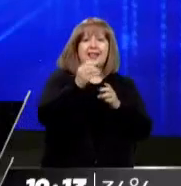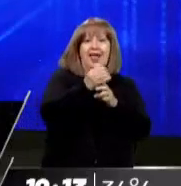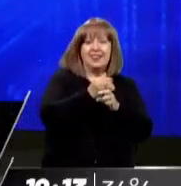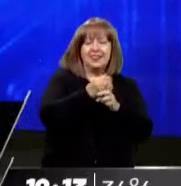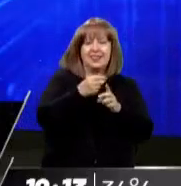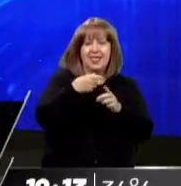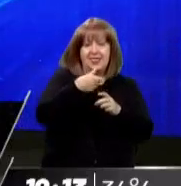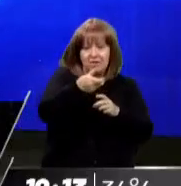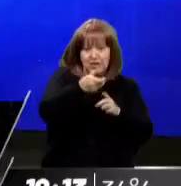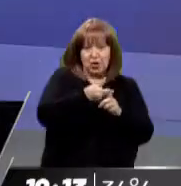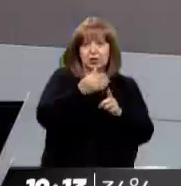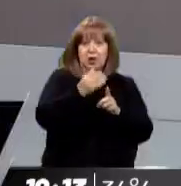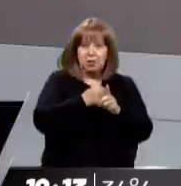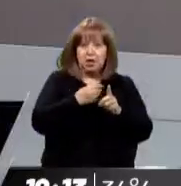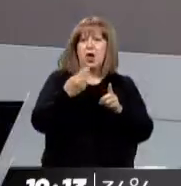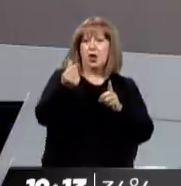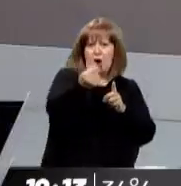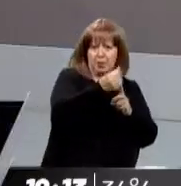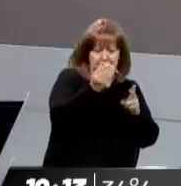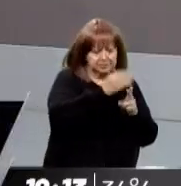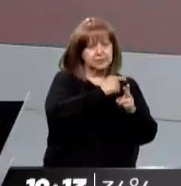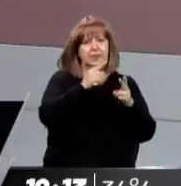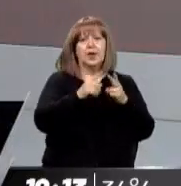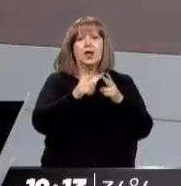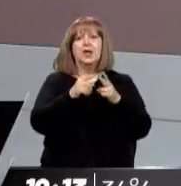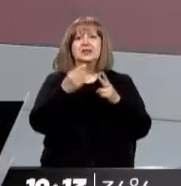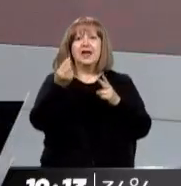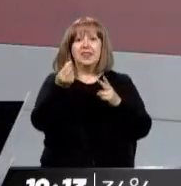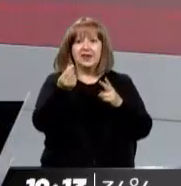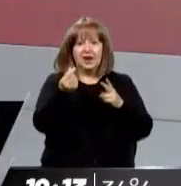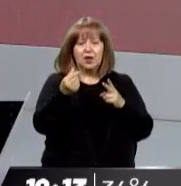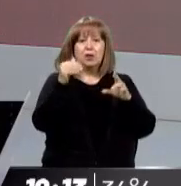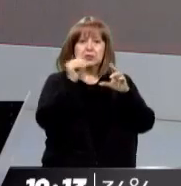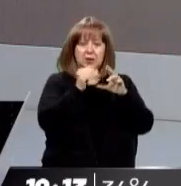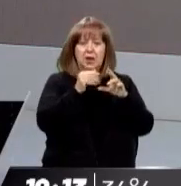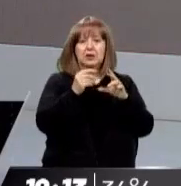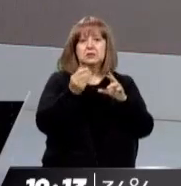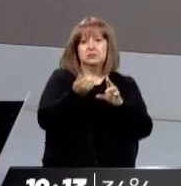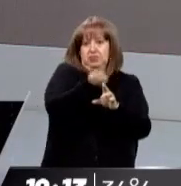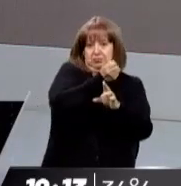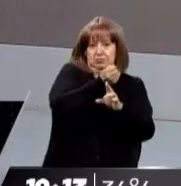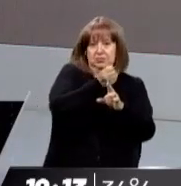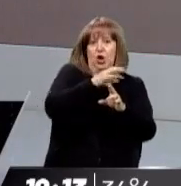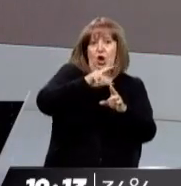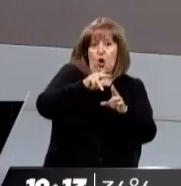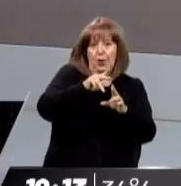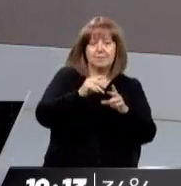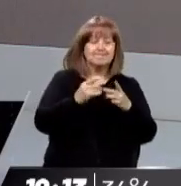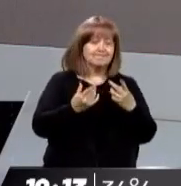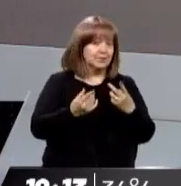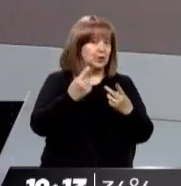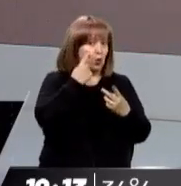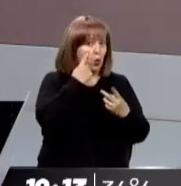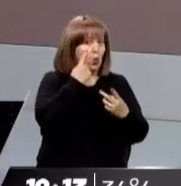tarjeta de crédito, pueden hacer compras. Y si tenés, por supuesto, dinero en Mercado Pago, te lo extraen. ¿Qué hay que tener en